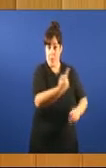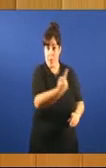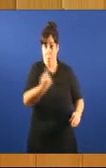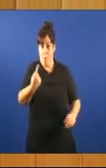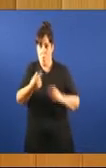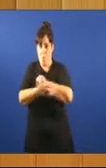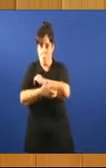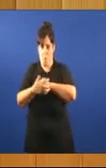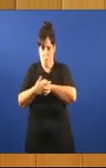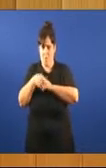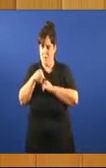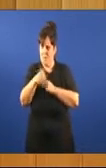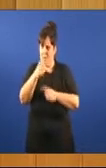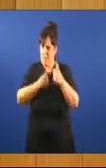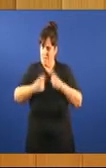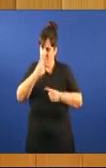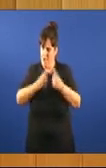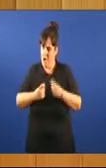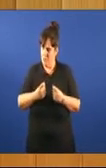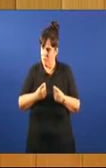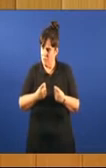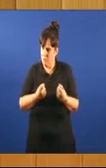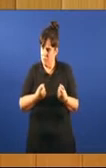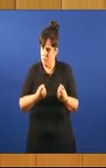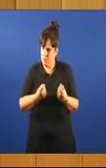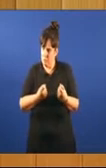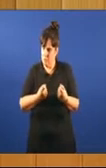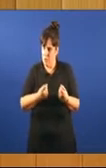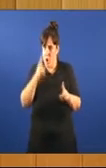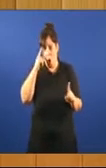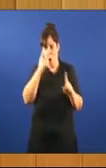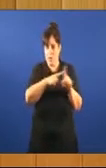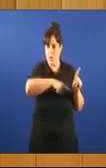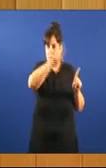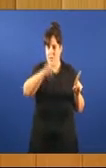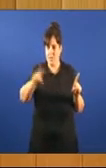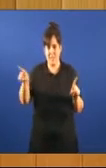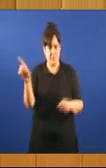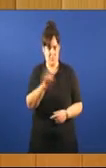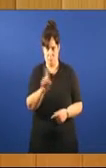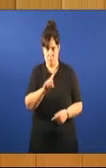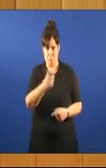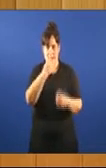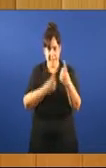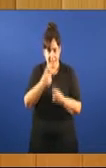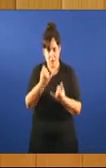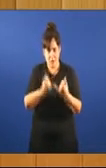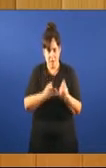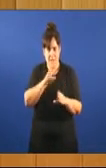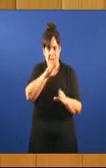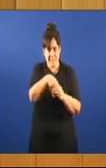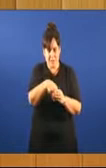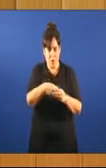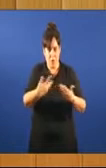para a estatística, señorías. Son dados que agochan auténticos dramas persoais, como o da